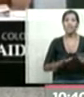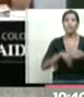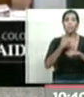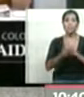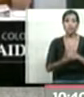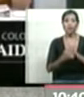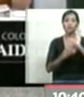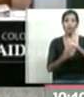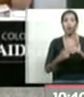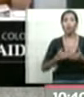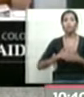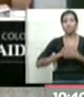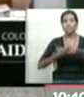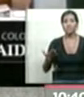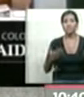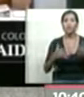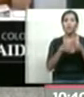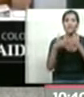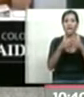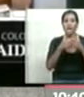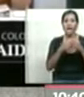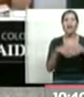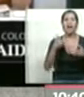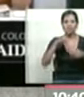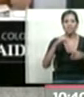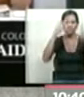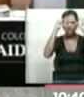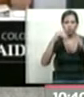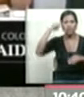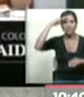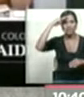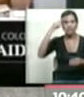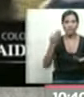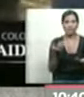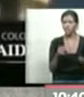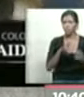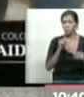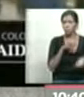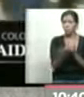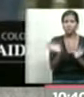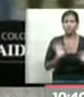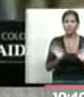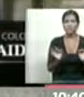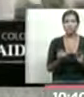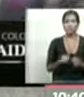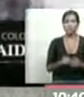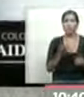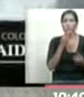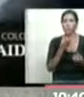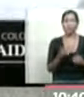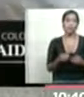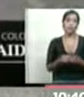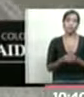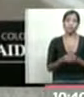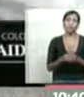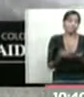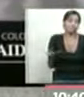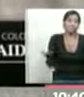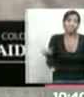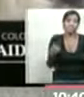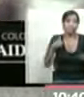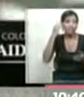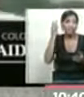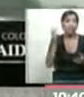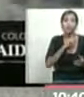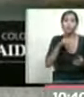venía un pronunciamiento militar junto con la entrada de la ayuda humanitaria y esto no ocurrió y no pasó nada. Bueno, miren, Patricia, yo creo que nosotros